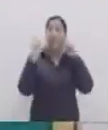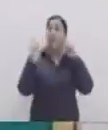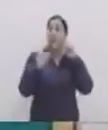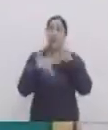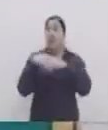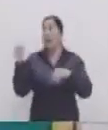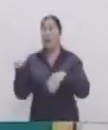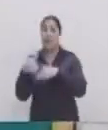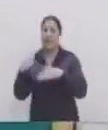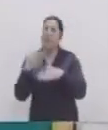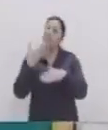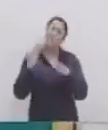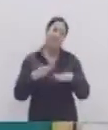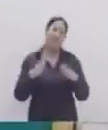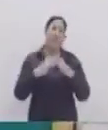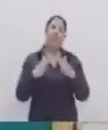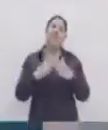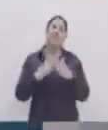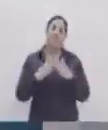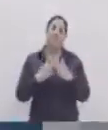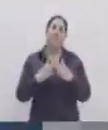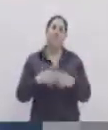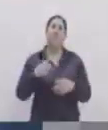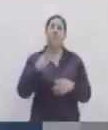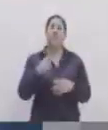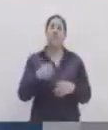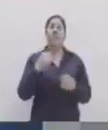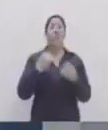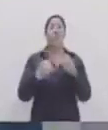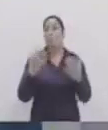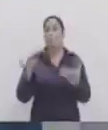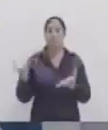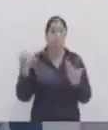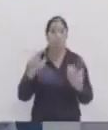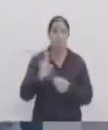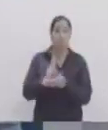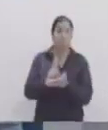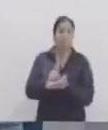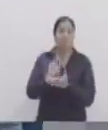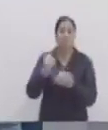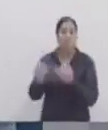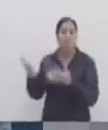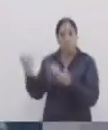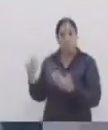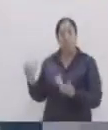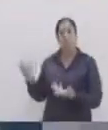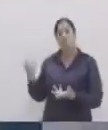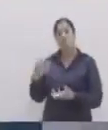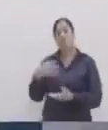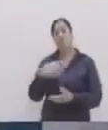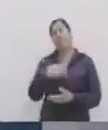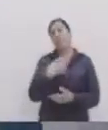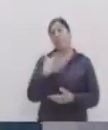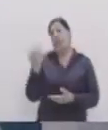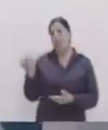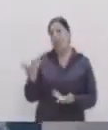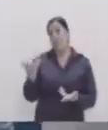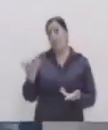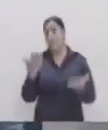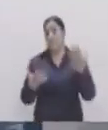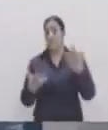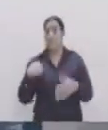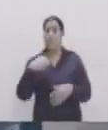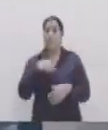Si no tienen necesidad de salir de casa, no lo hagan, por favor. ¿Alguna última recomendación, Michelle, que tenga para todos nosotros al momento de